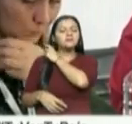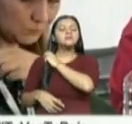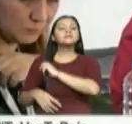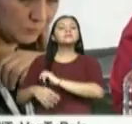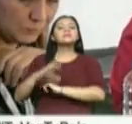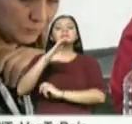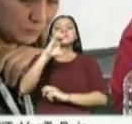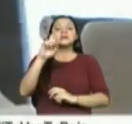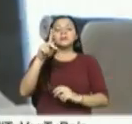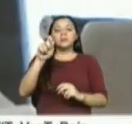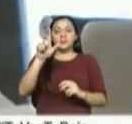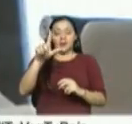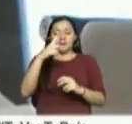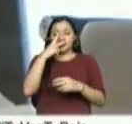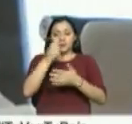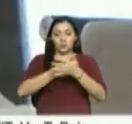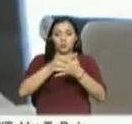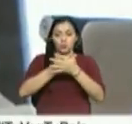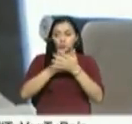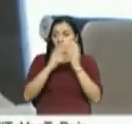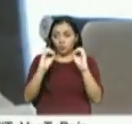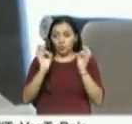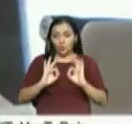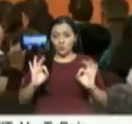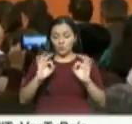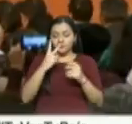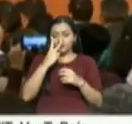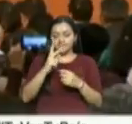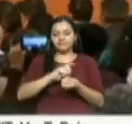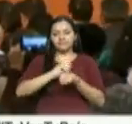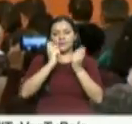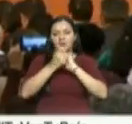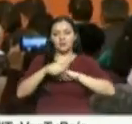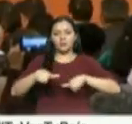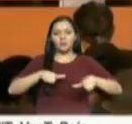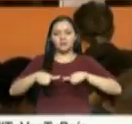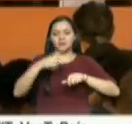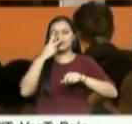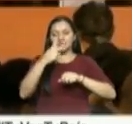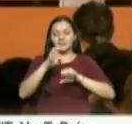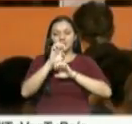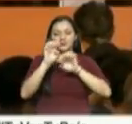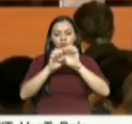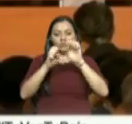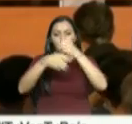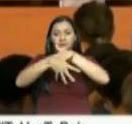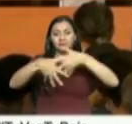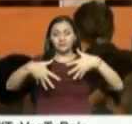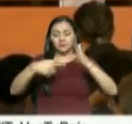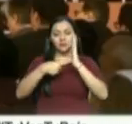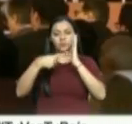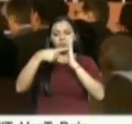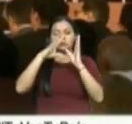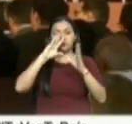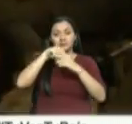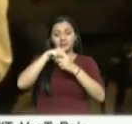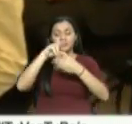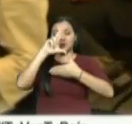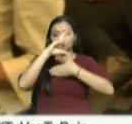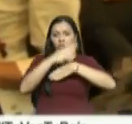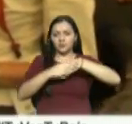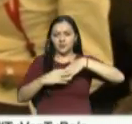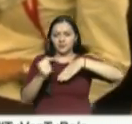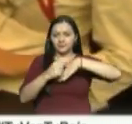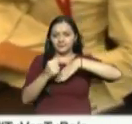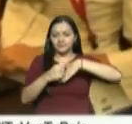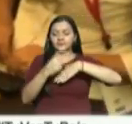CEPAL indica que para combatir la evasión se requieren cambios administrativos en las estructuras tributarias de los países de la región.